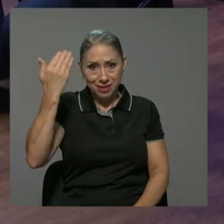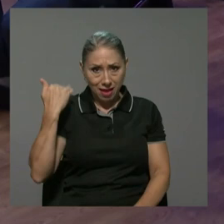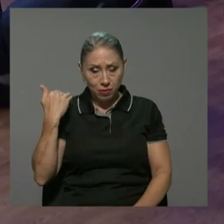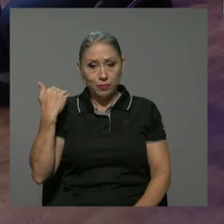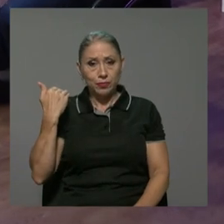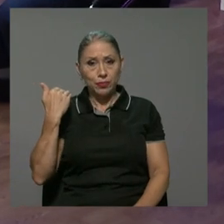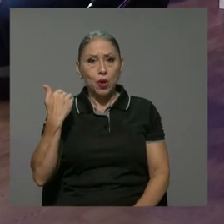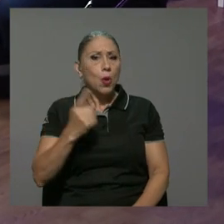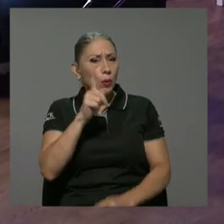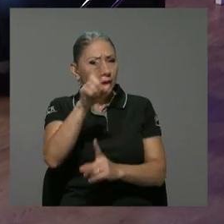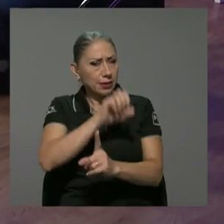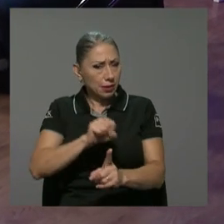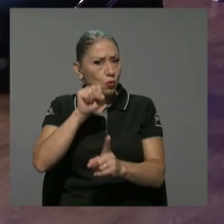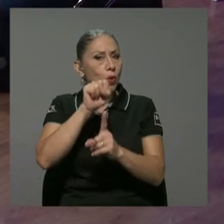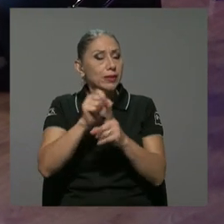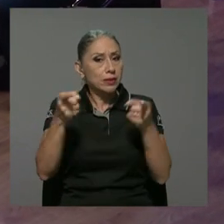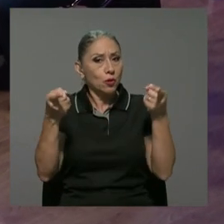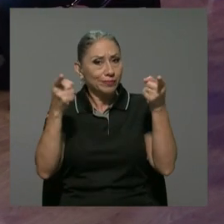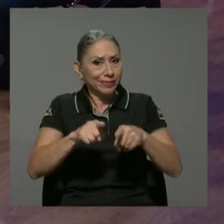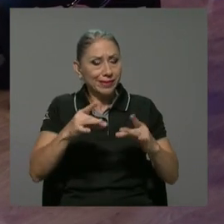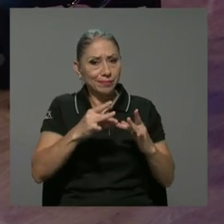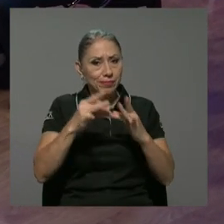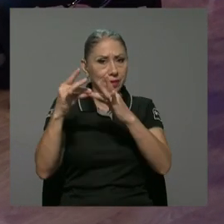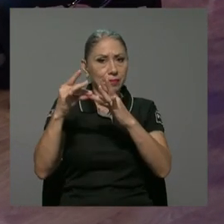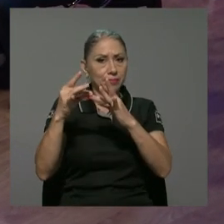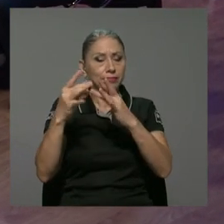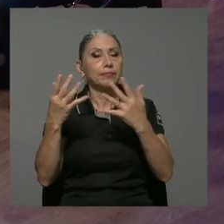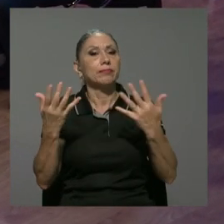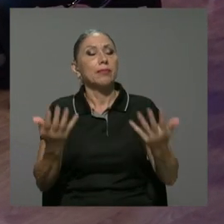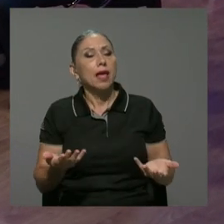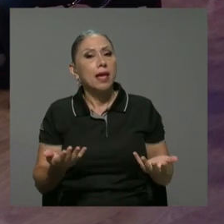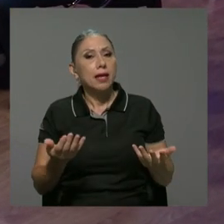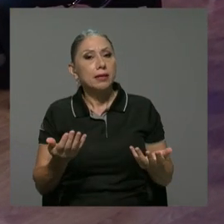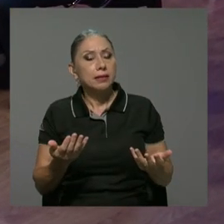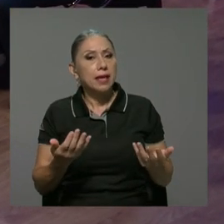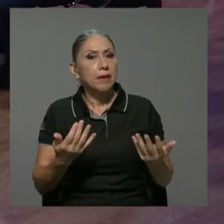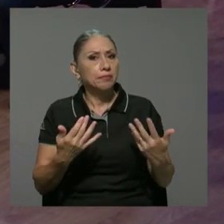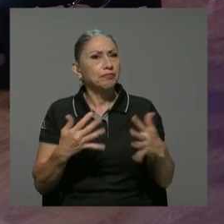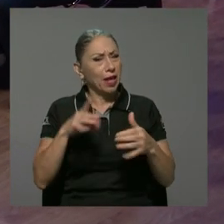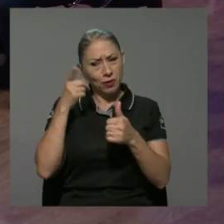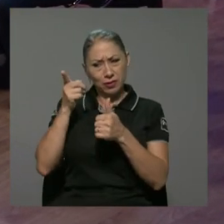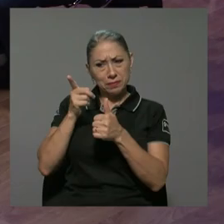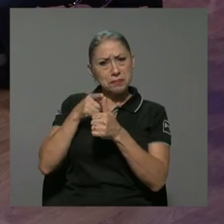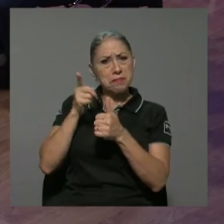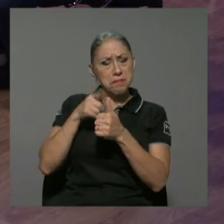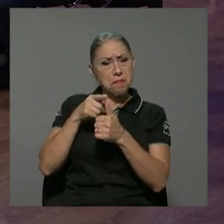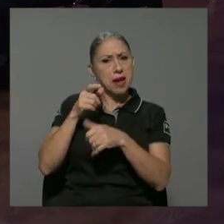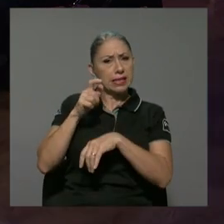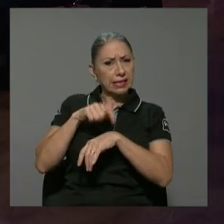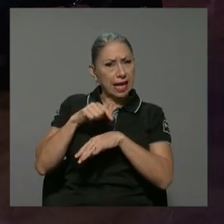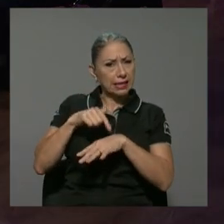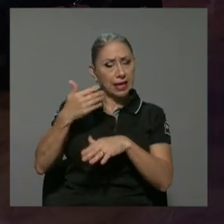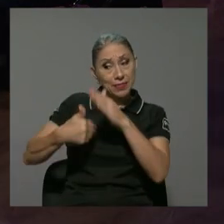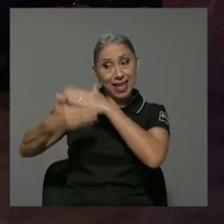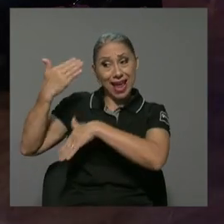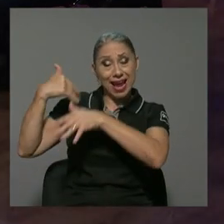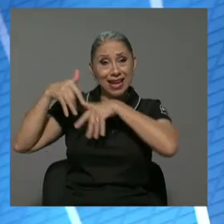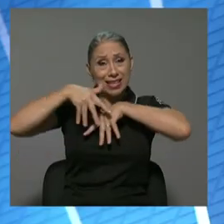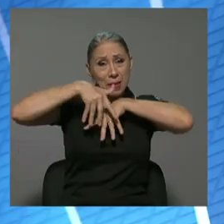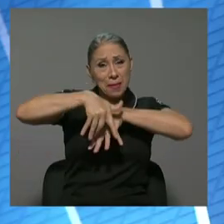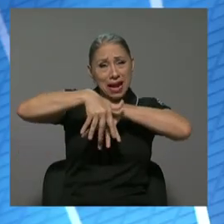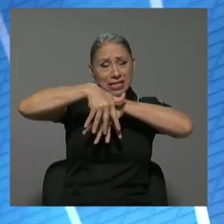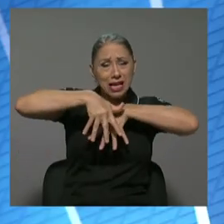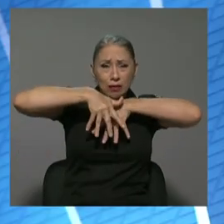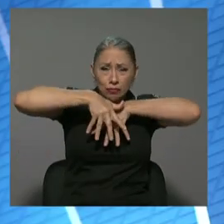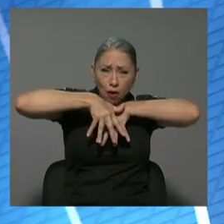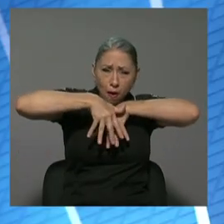una situación, digamos, especial, y es que en una primera instancia, en aquella marcha multitudinaria que